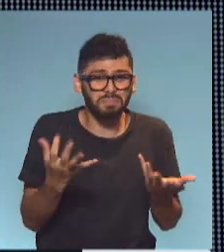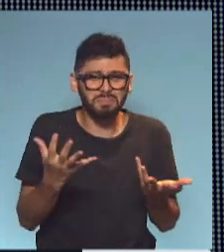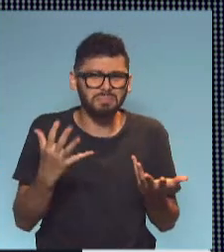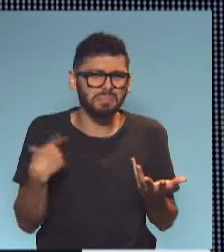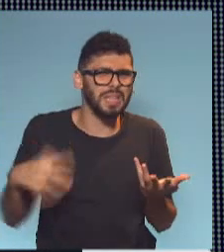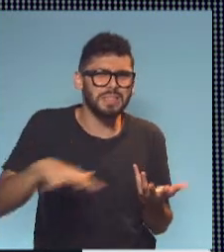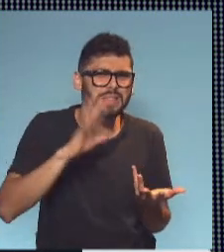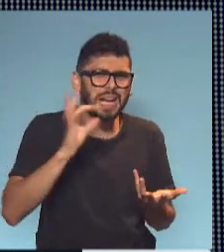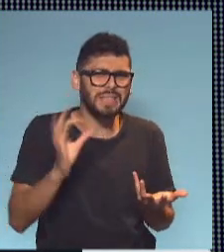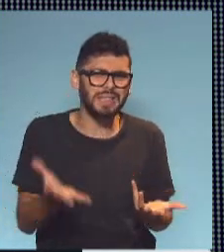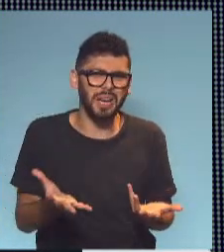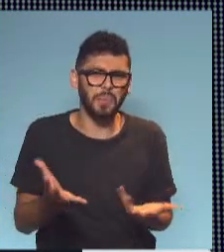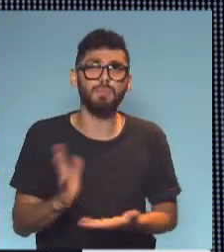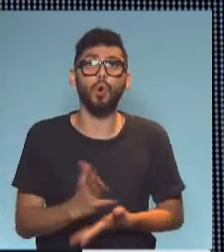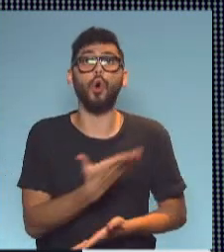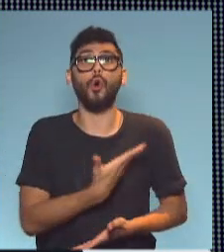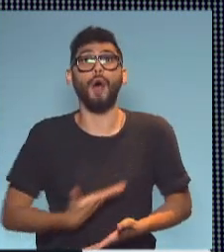aclararlo. Claro. ¿A qué gobernante,